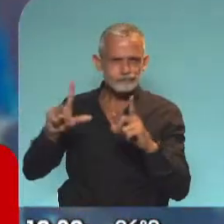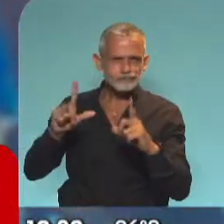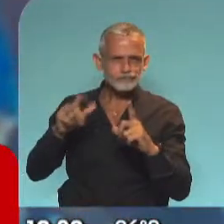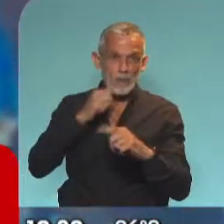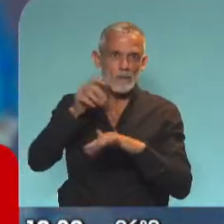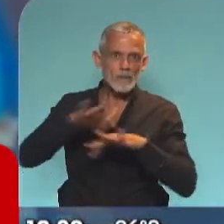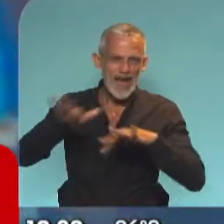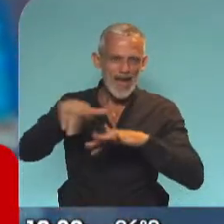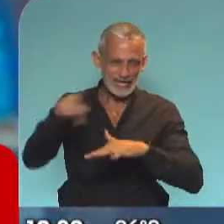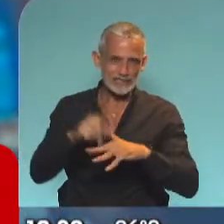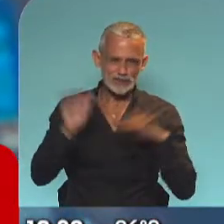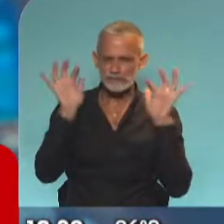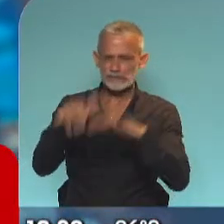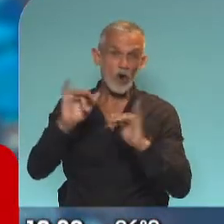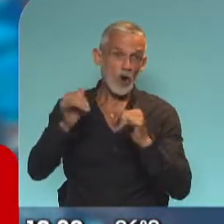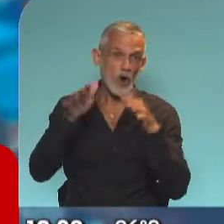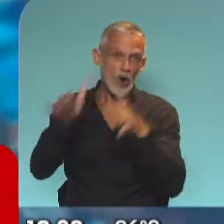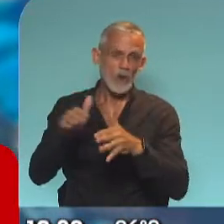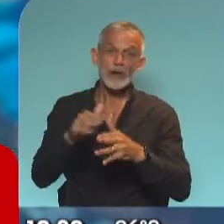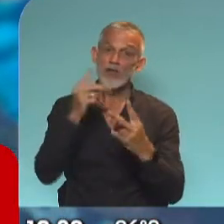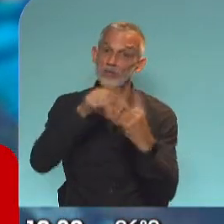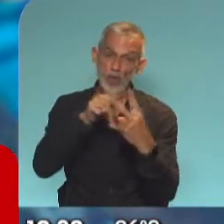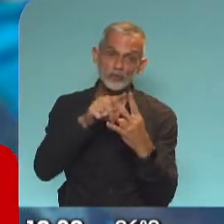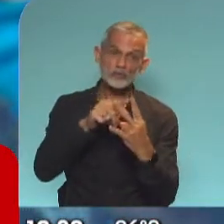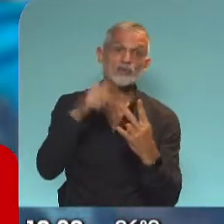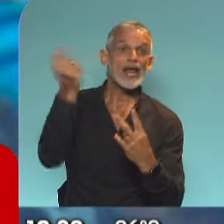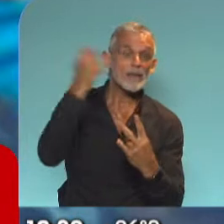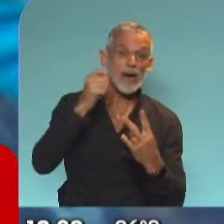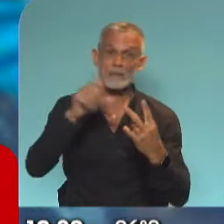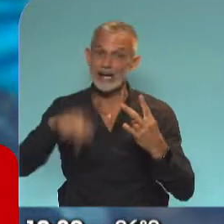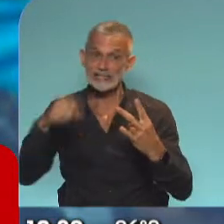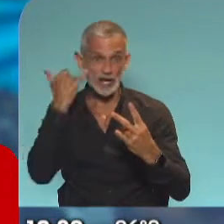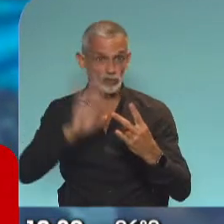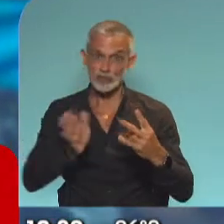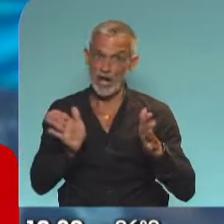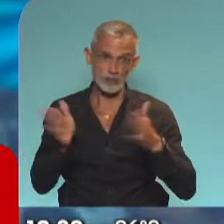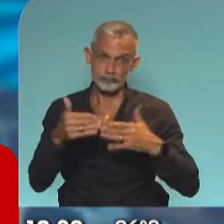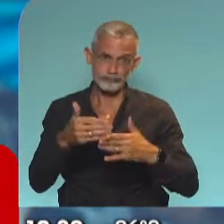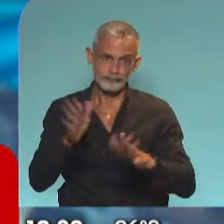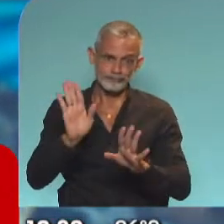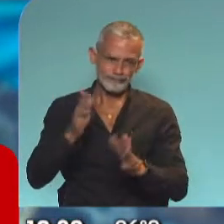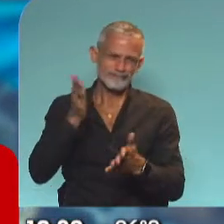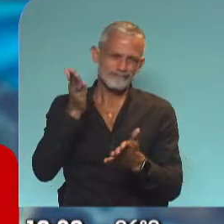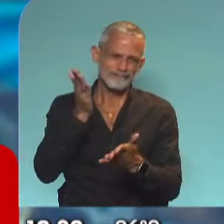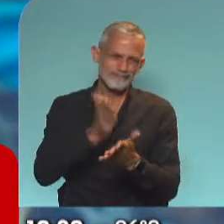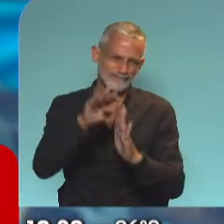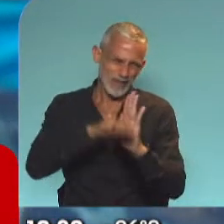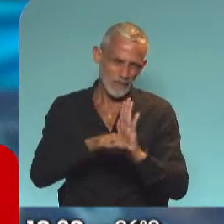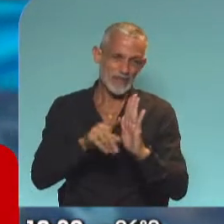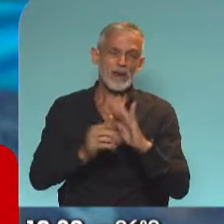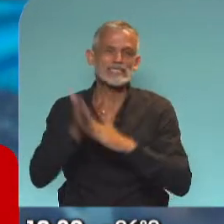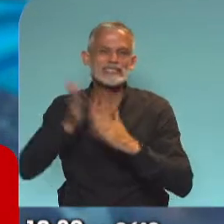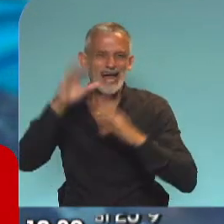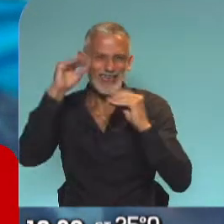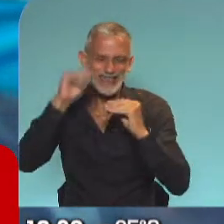ya con la noticia de que hay dos provincias, La Pampa, Chaco, que han tomado algunas restricciones con respecto a lo que tiene que ver, por ejemplo, con las salidas